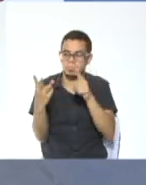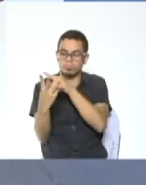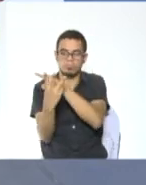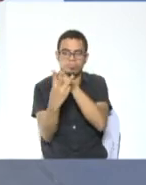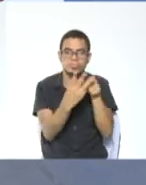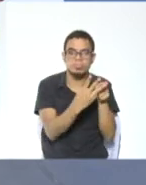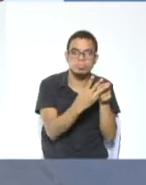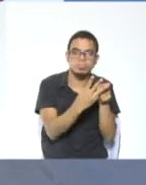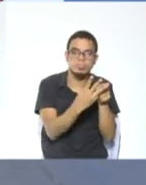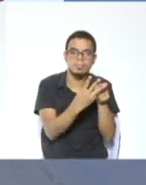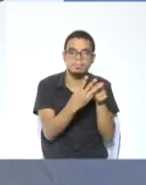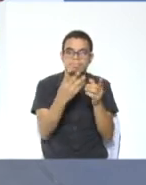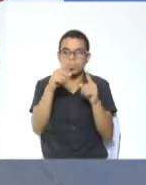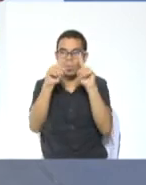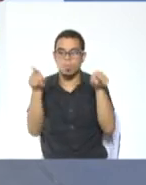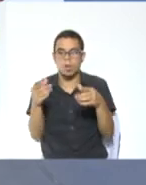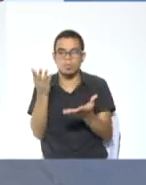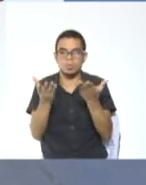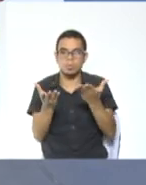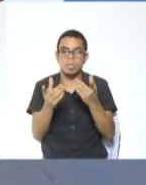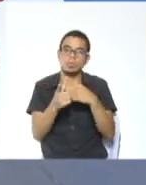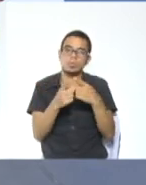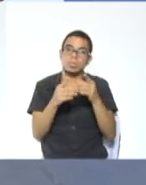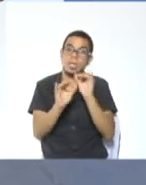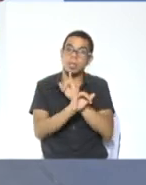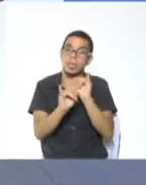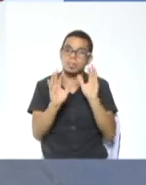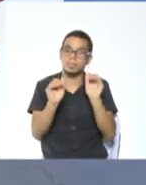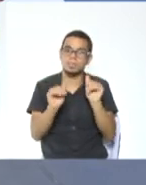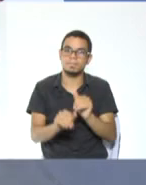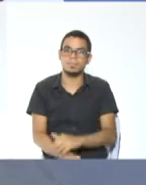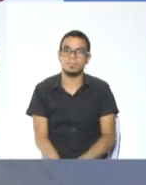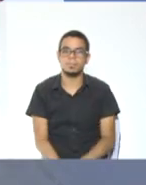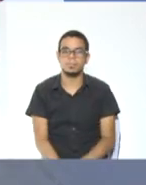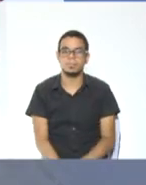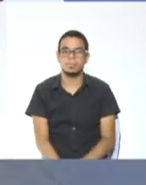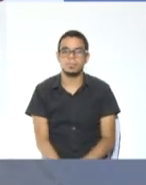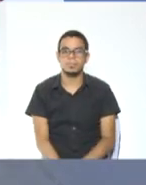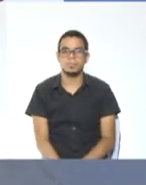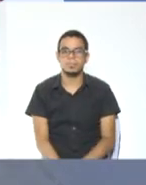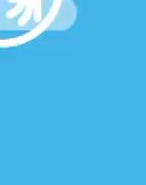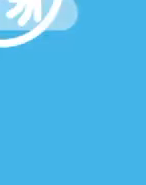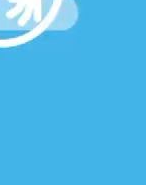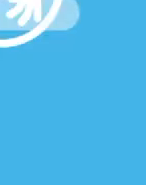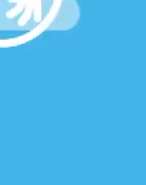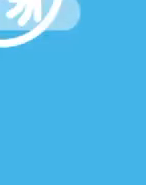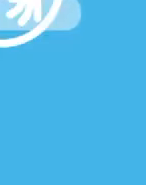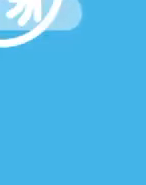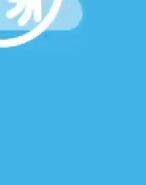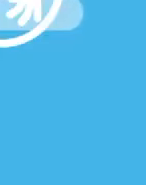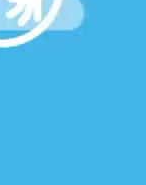de bioseguridad, usar el tapaboca, distanciamiento social. Hasta la próxima.